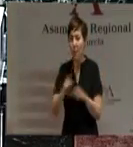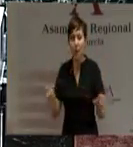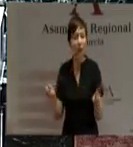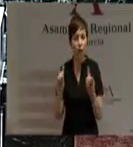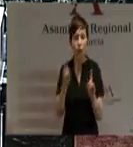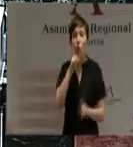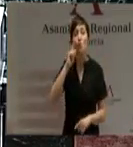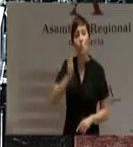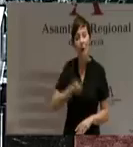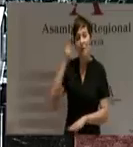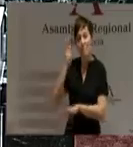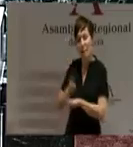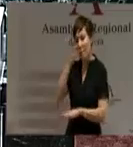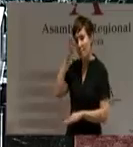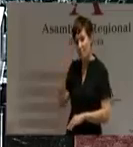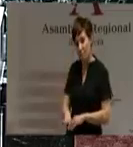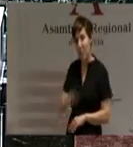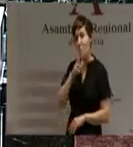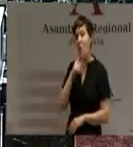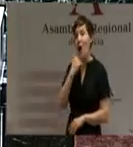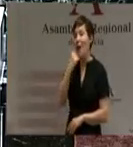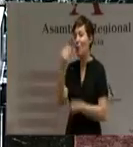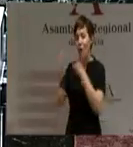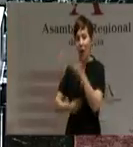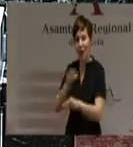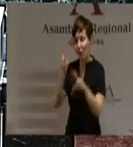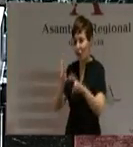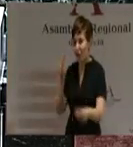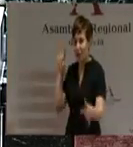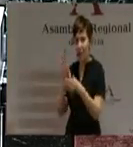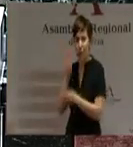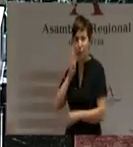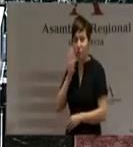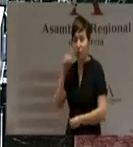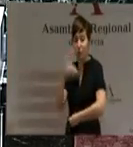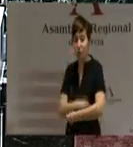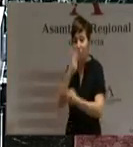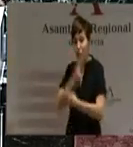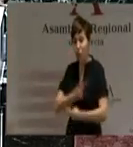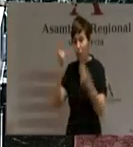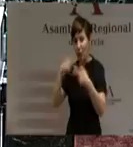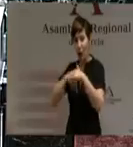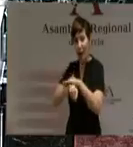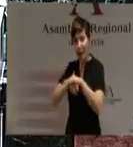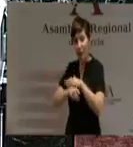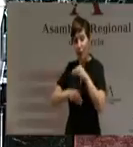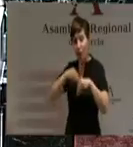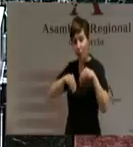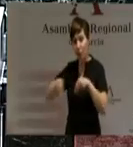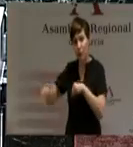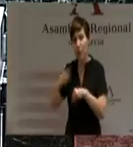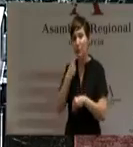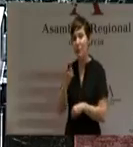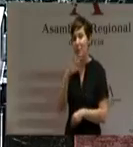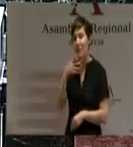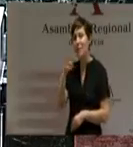un juez, por un delito relacionado con los fondos públicos, con la gestión de lo público, no hay presunción de